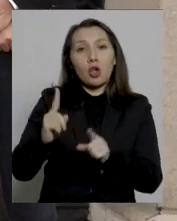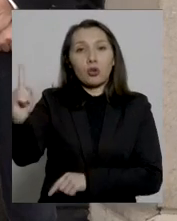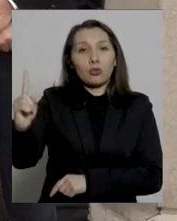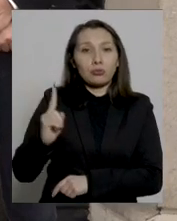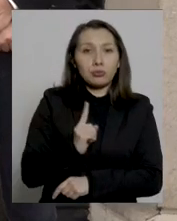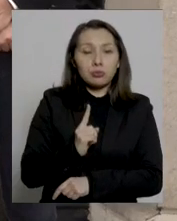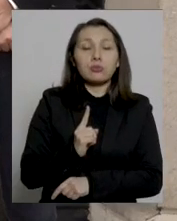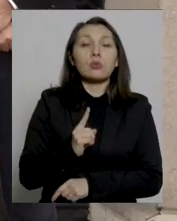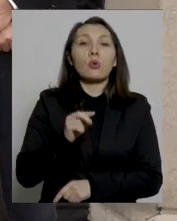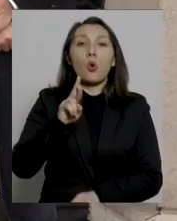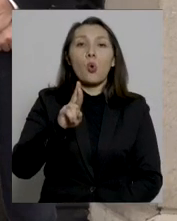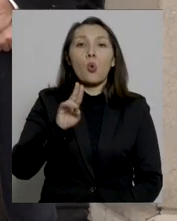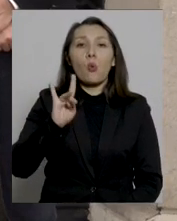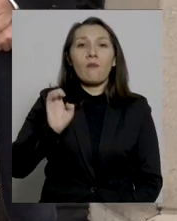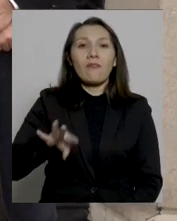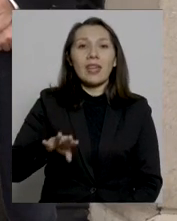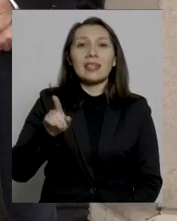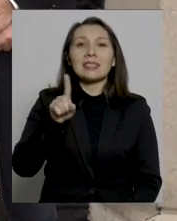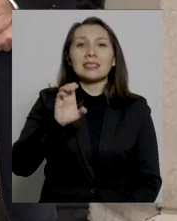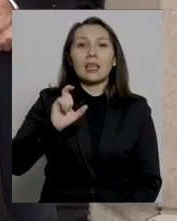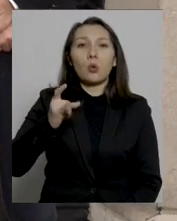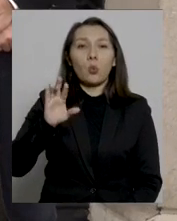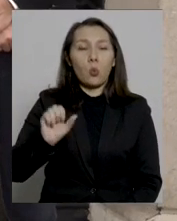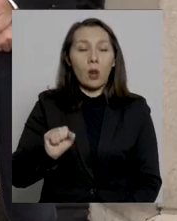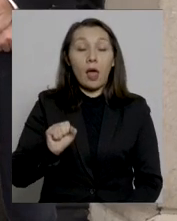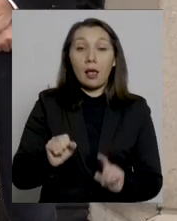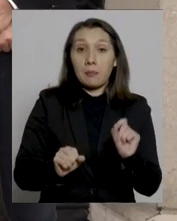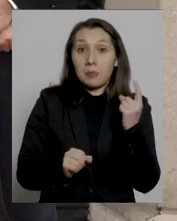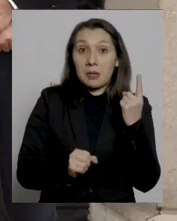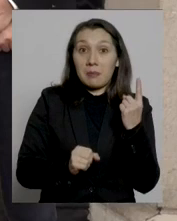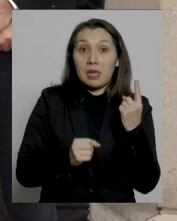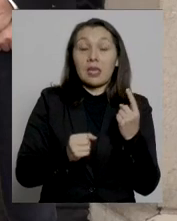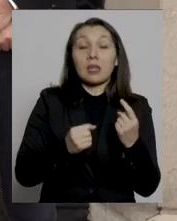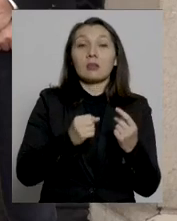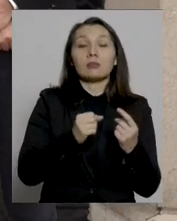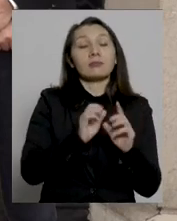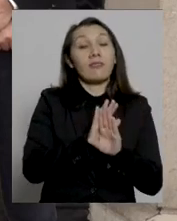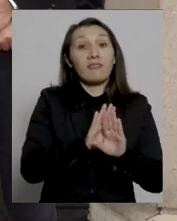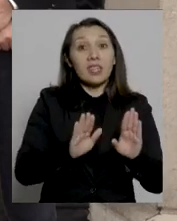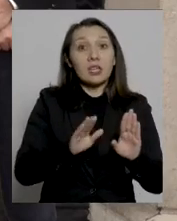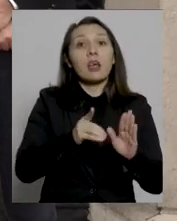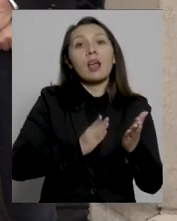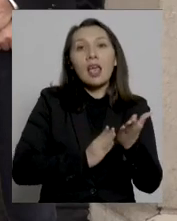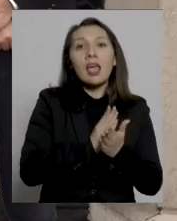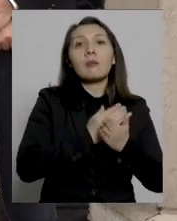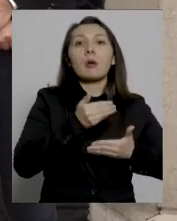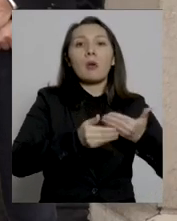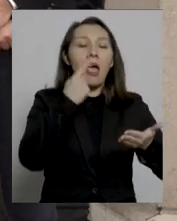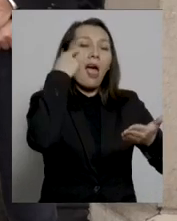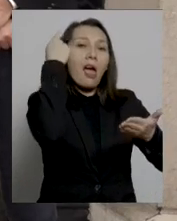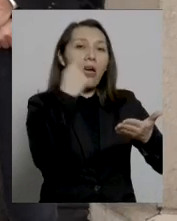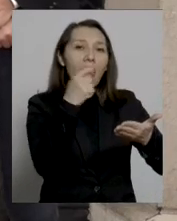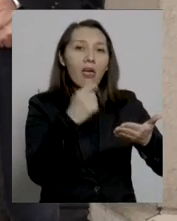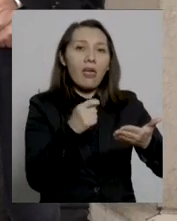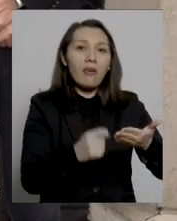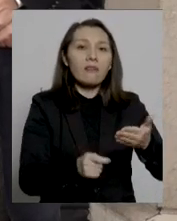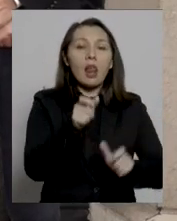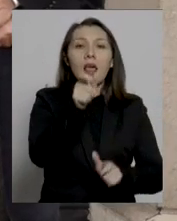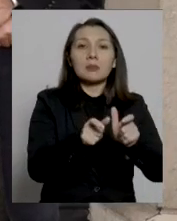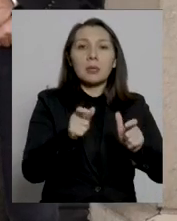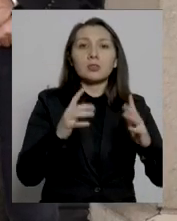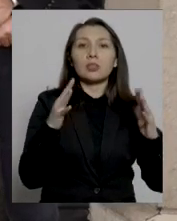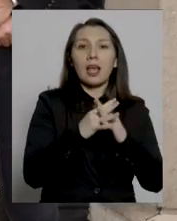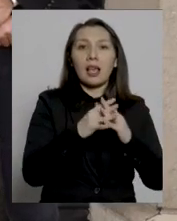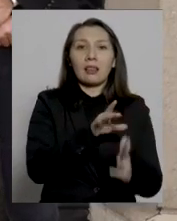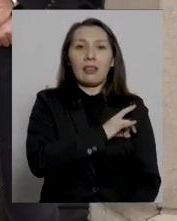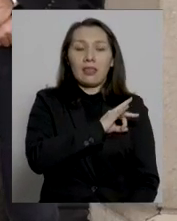el general Rubén Segura Flores, ya que al primero le corresponde iniciar todo el proceso de evaluación de los integrantes del